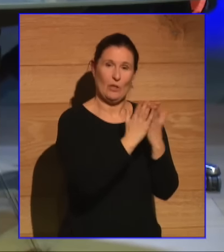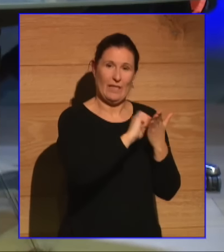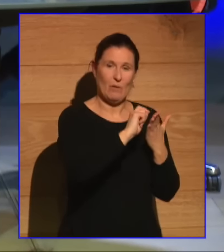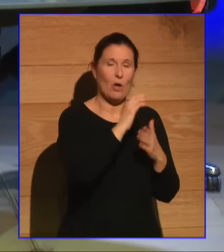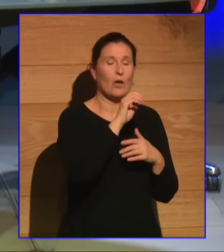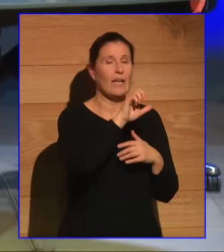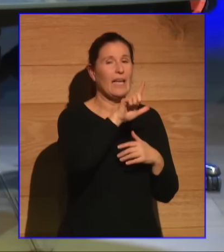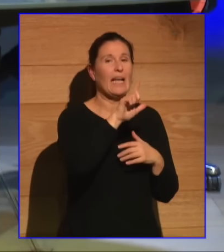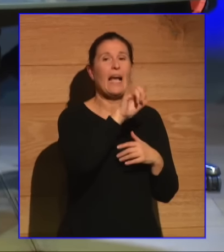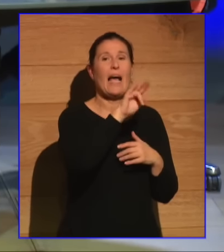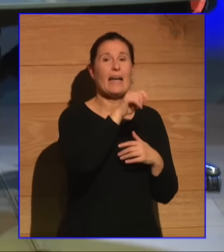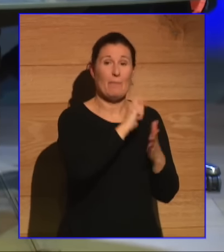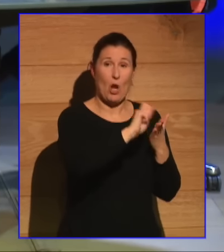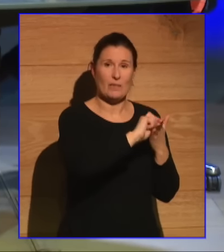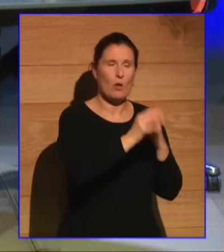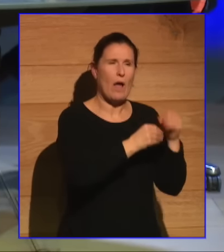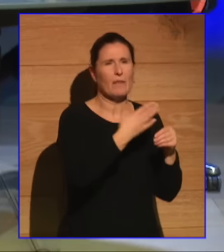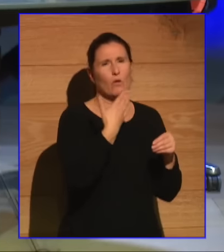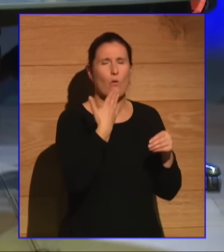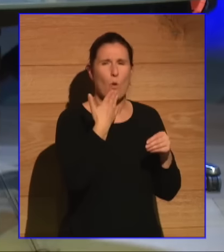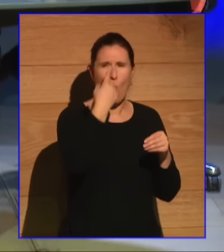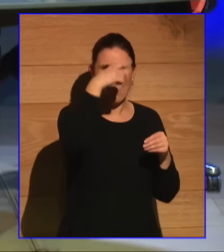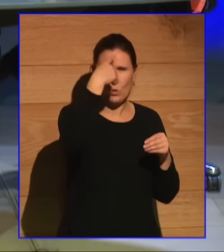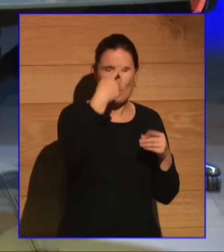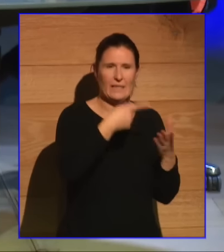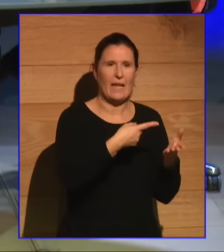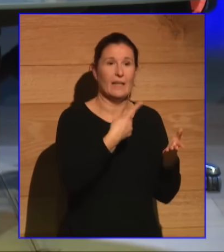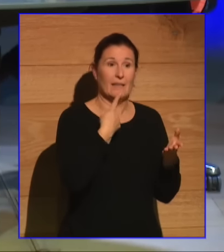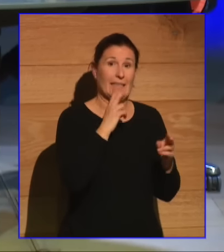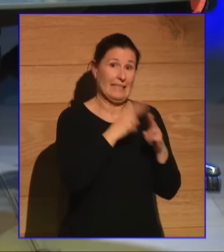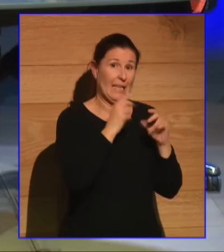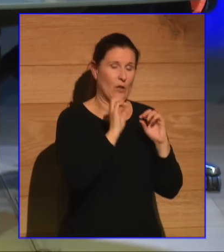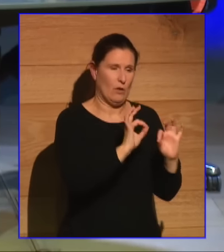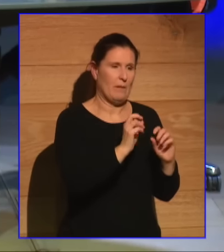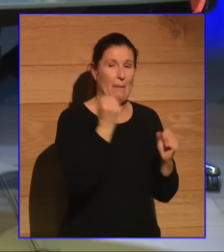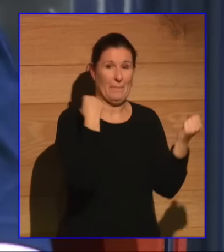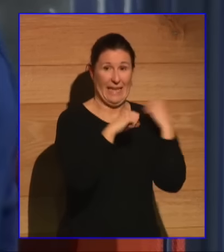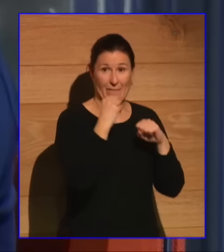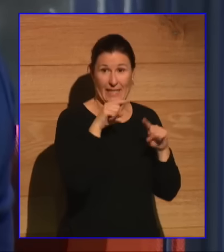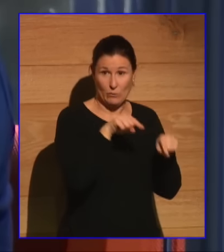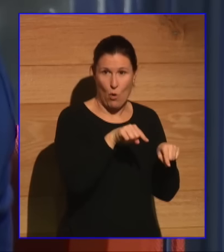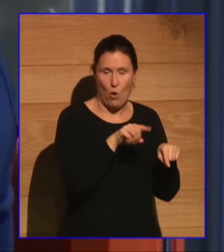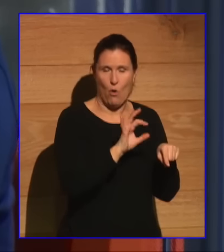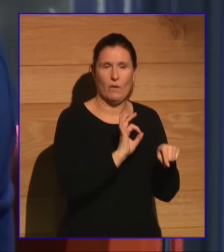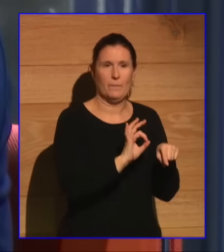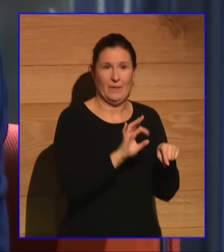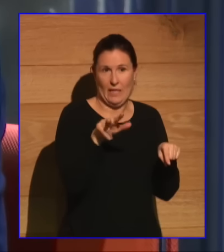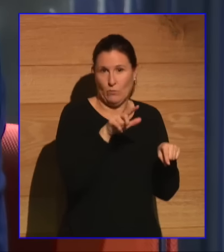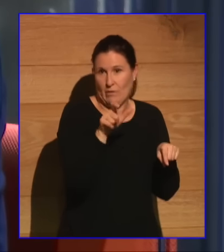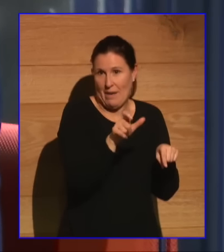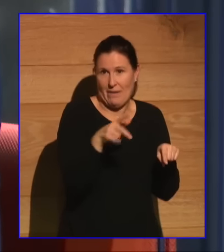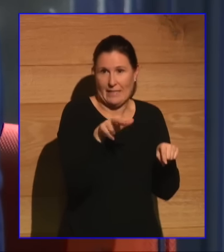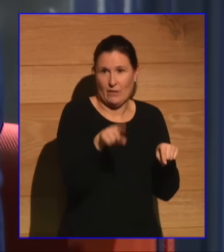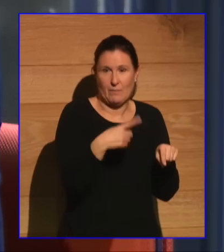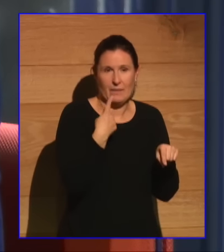hace casi como un estilo documental al que se denomina behaviorismo, desde entonces es una palabra en castellano también, y es como que yo observo